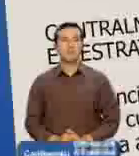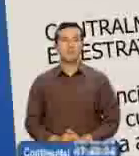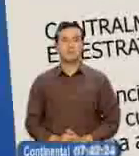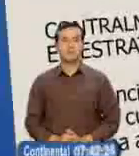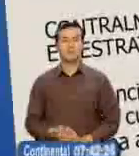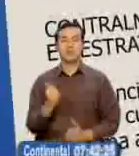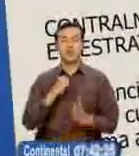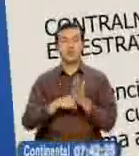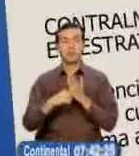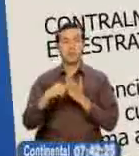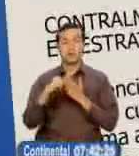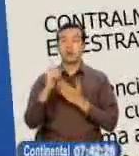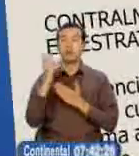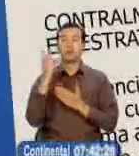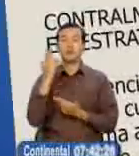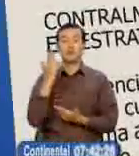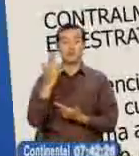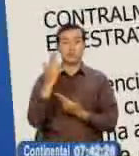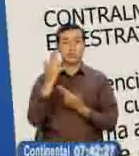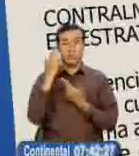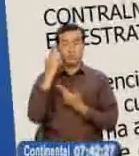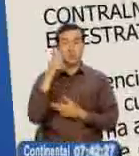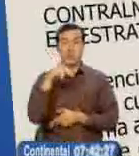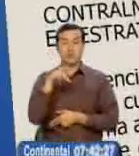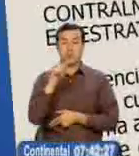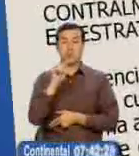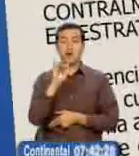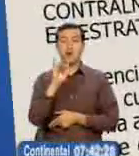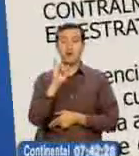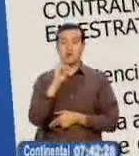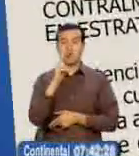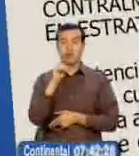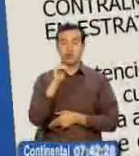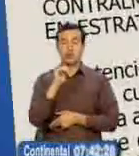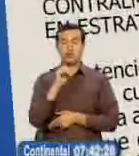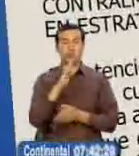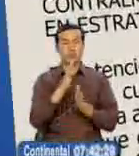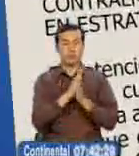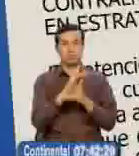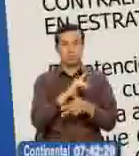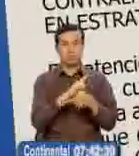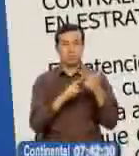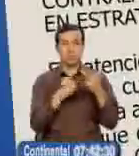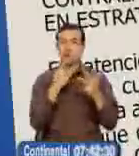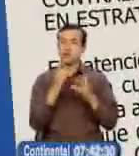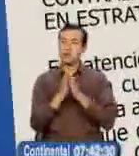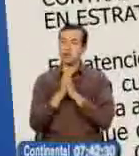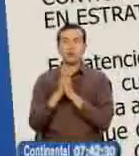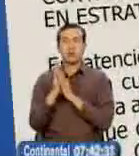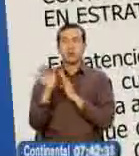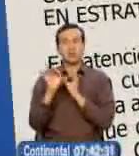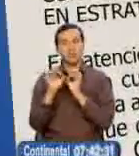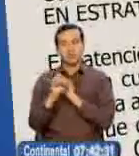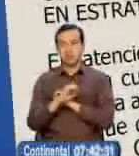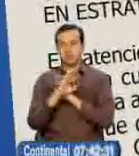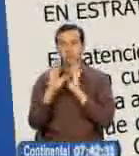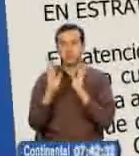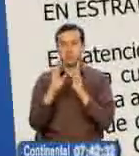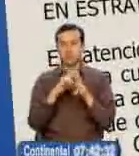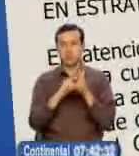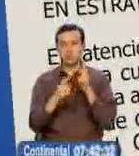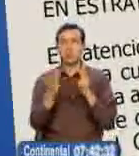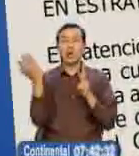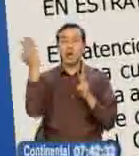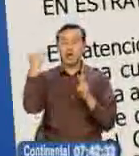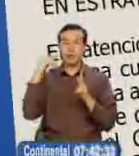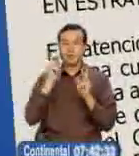El ministro de Defensa Nacional, Ricardo Patiño Aroca, tras recibir las solicitudes de aclaración de tres oficiales de la Marina mencionados